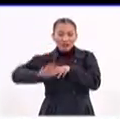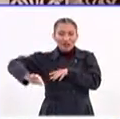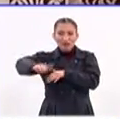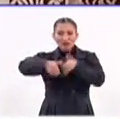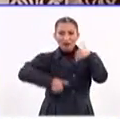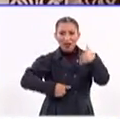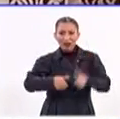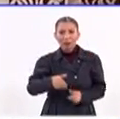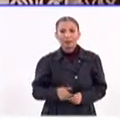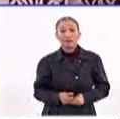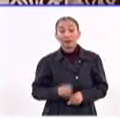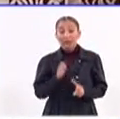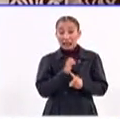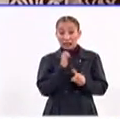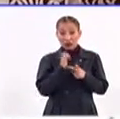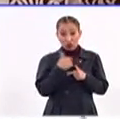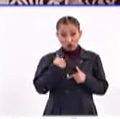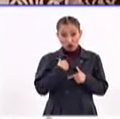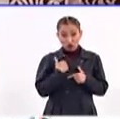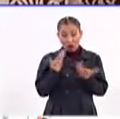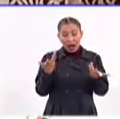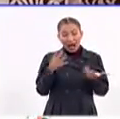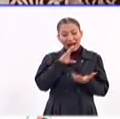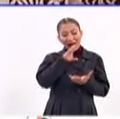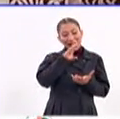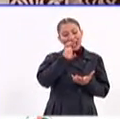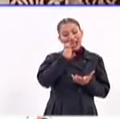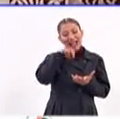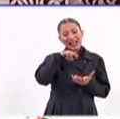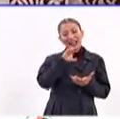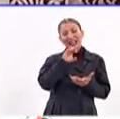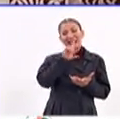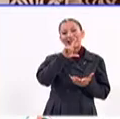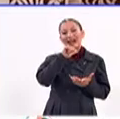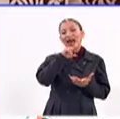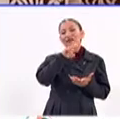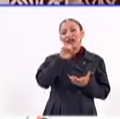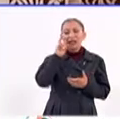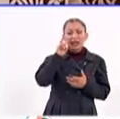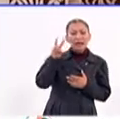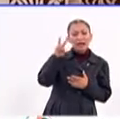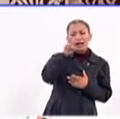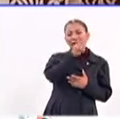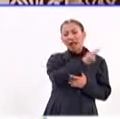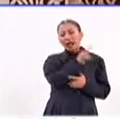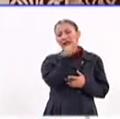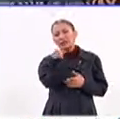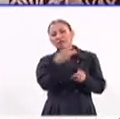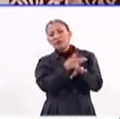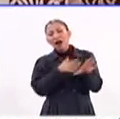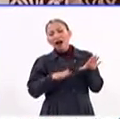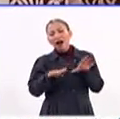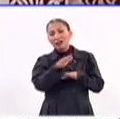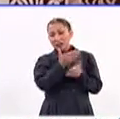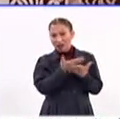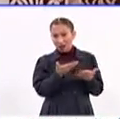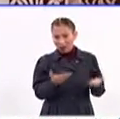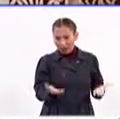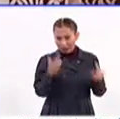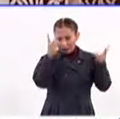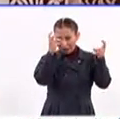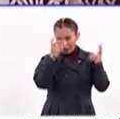escénicas. Entonces, lo que en realidad hace Enclave es tomar lo que sucede, digamos, el pulso de lo que está sucediendo hoy en